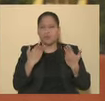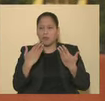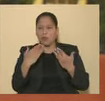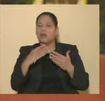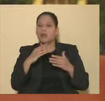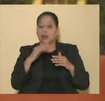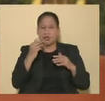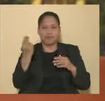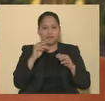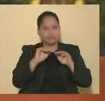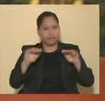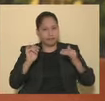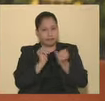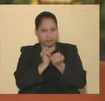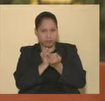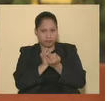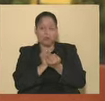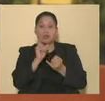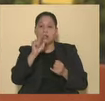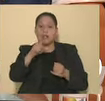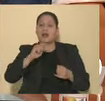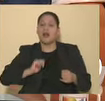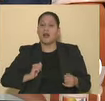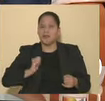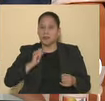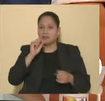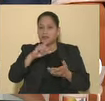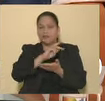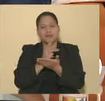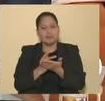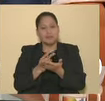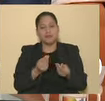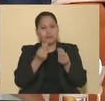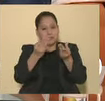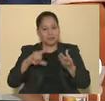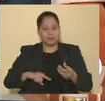desigualdad social. Entonces, pues bueno, aproveche uno más de los programas que ofrece el Gobierno de la Ciudad de México